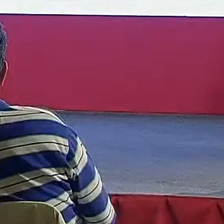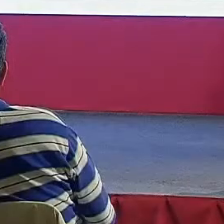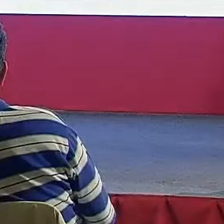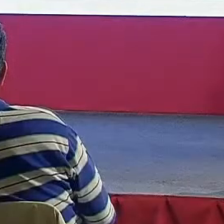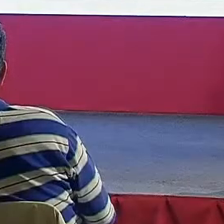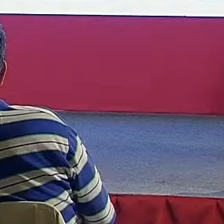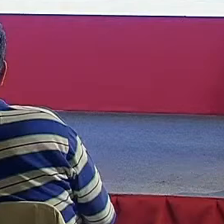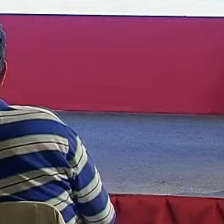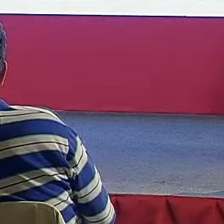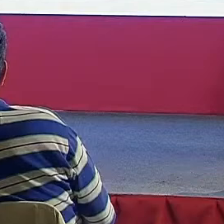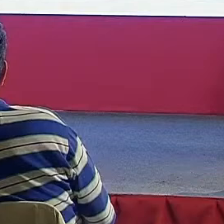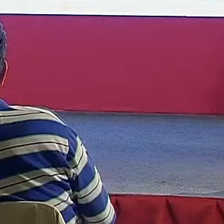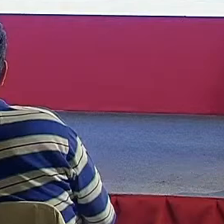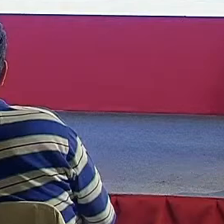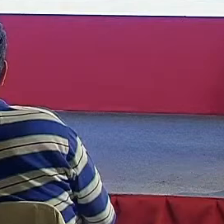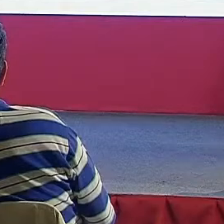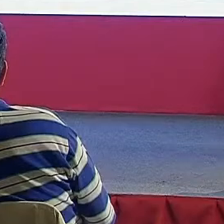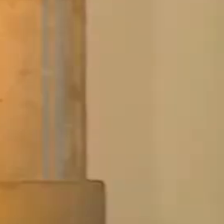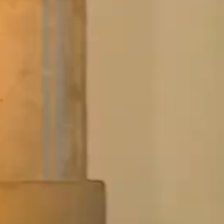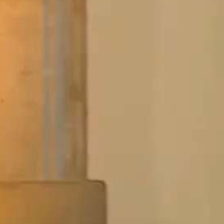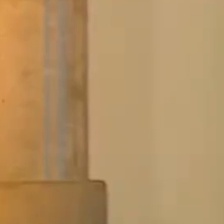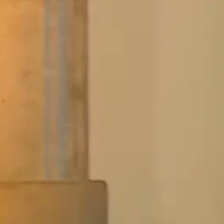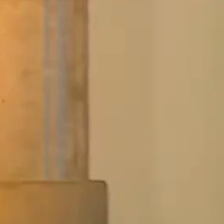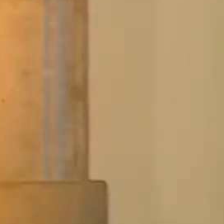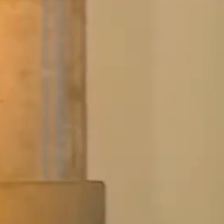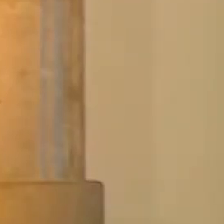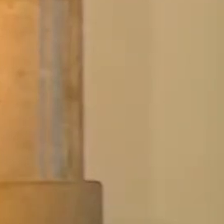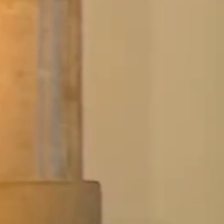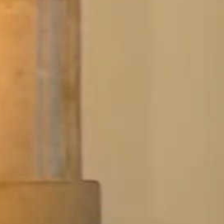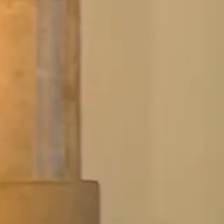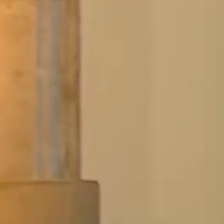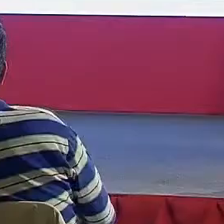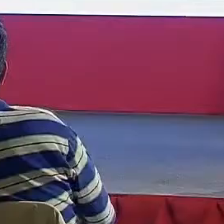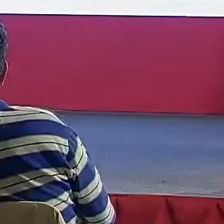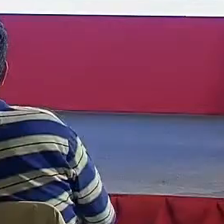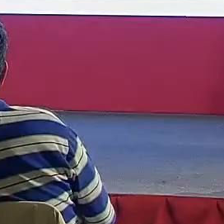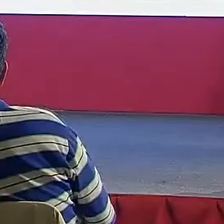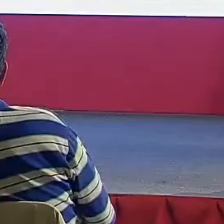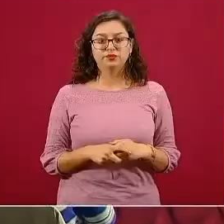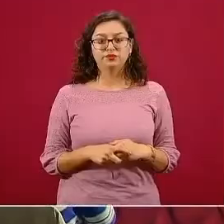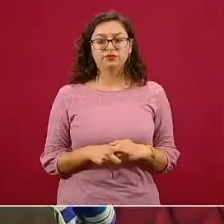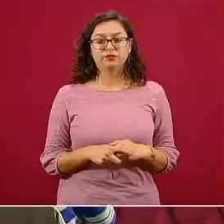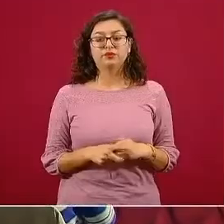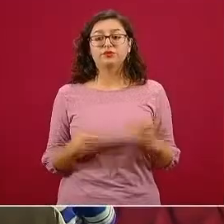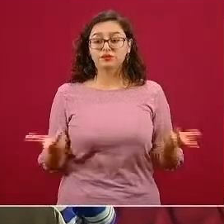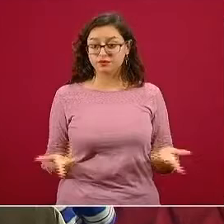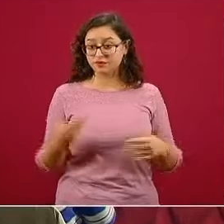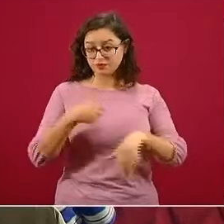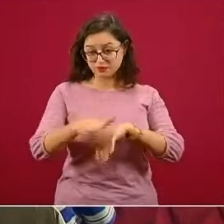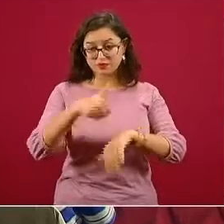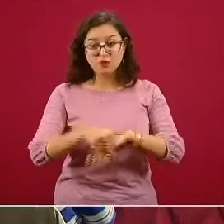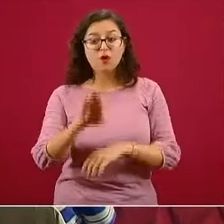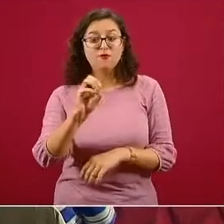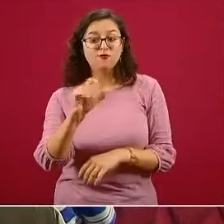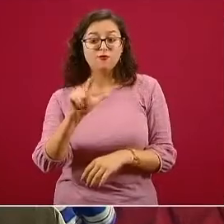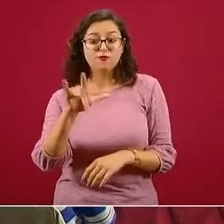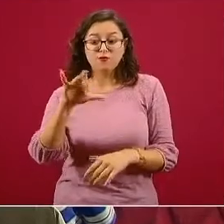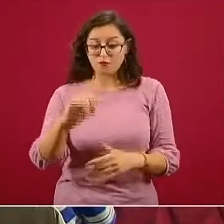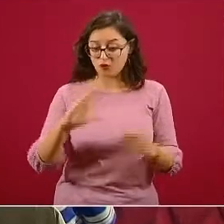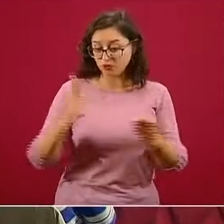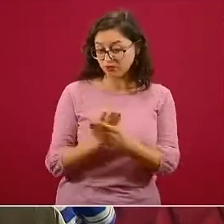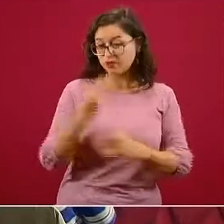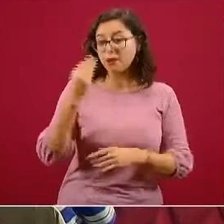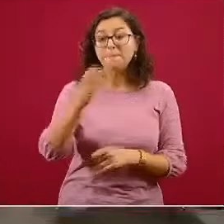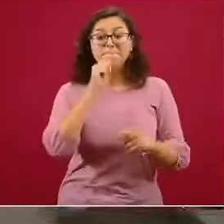es que el encuestador les va a entregar un folio con la página web y la fecha en la cual pueden tener